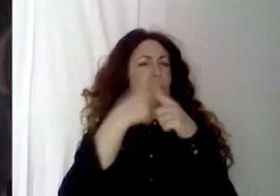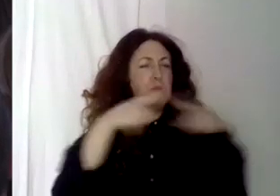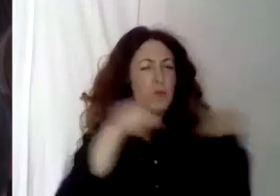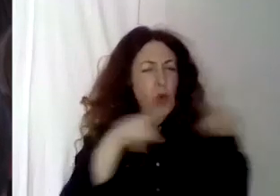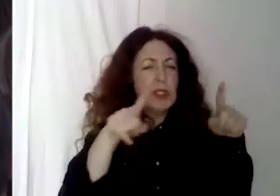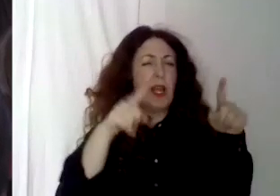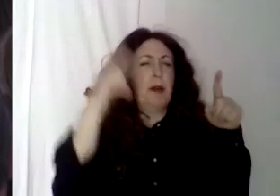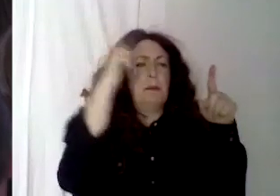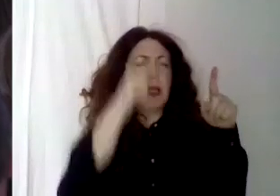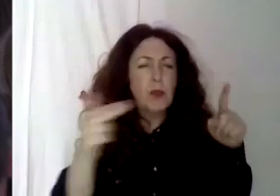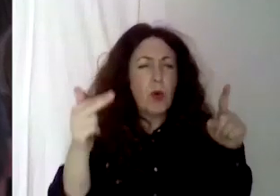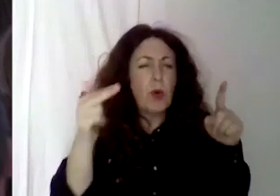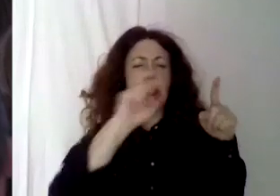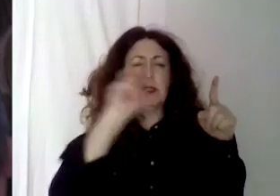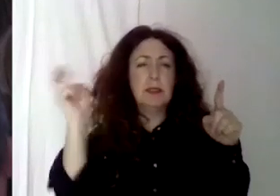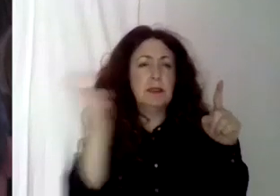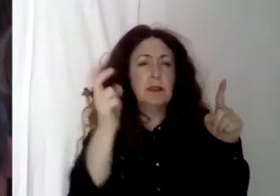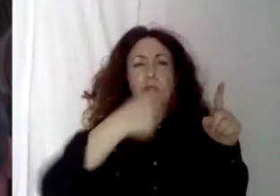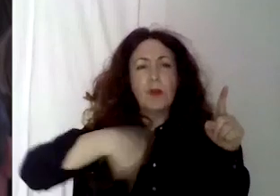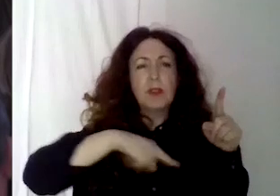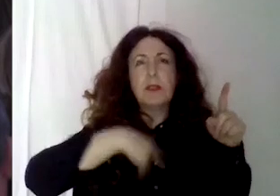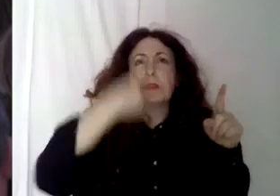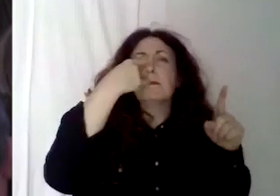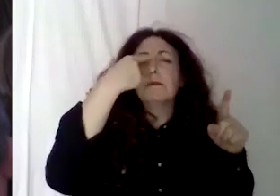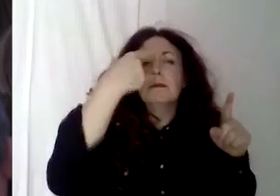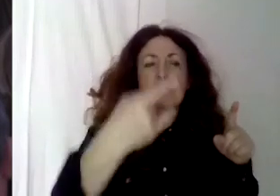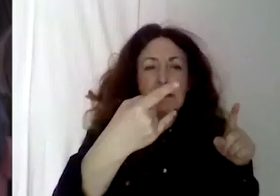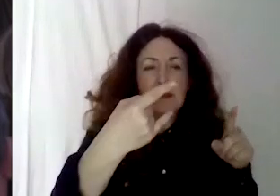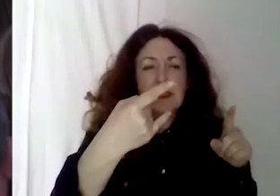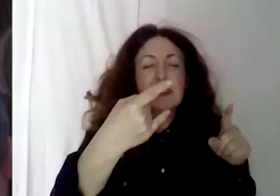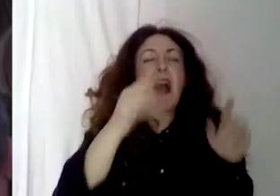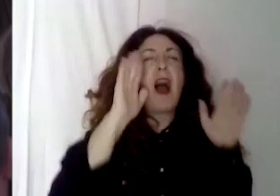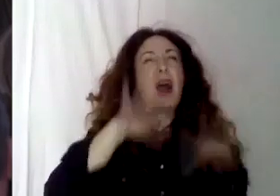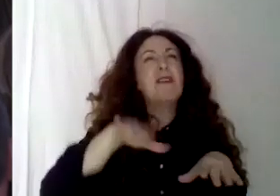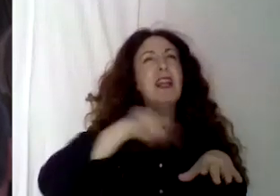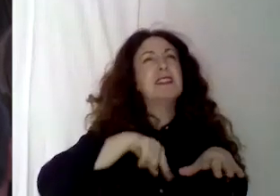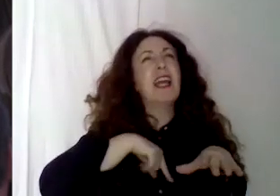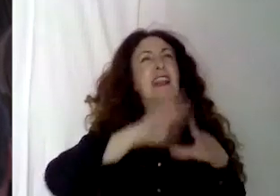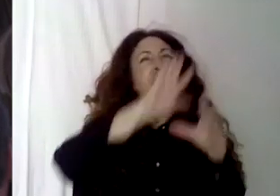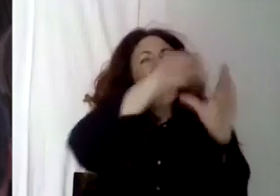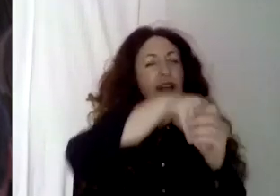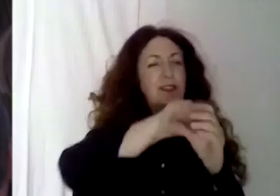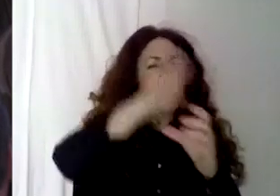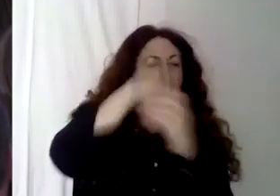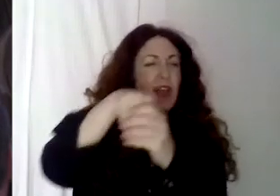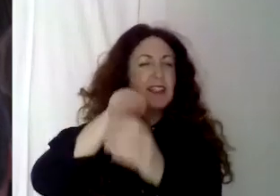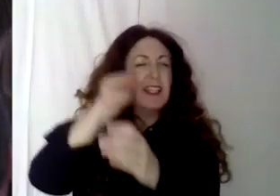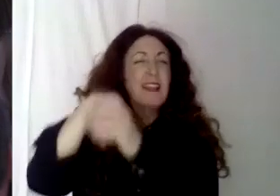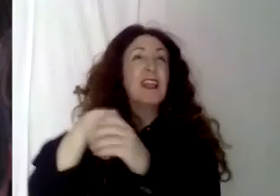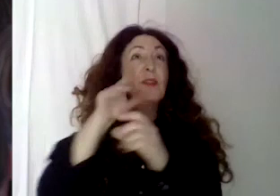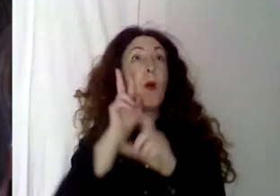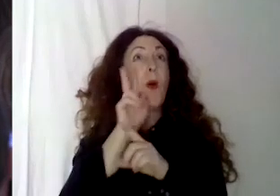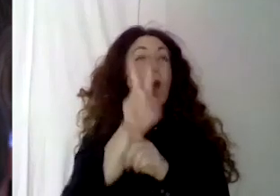maestras que tanto nos admiran, de alguna manera formamos parte de ellas. Como dijo, nos contagiamos de